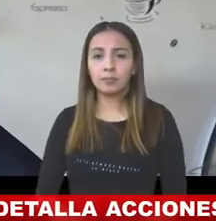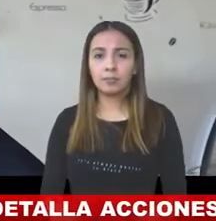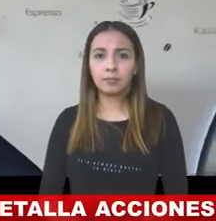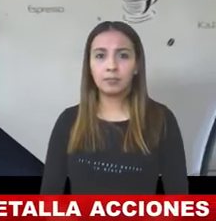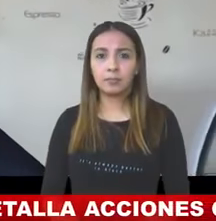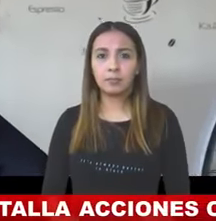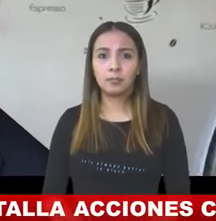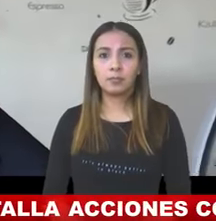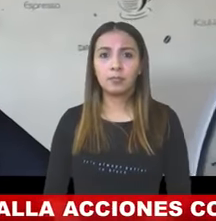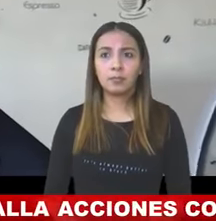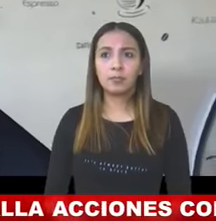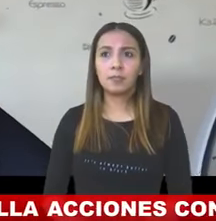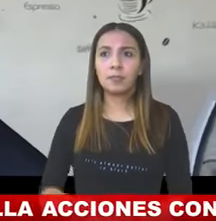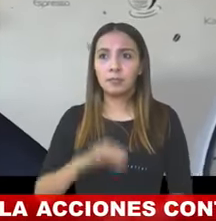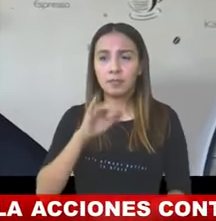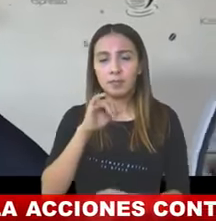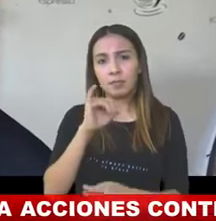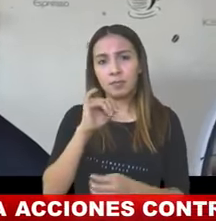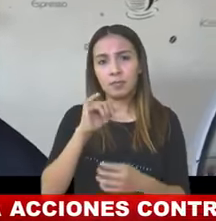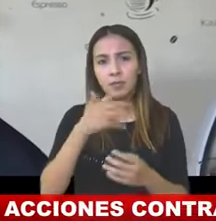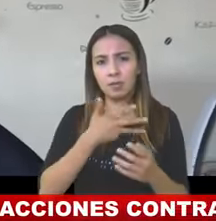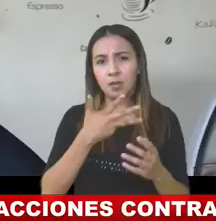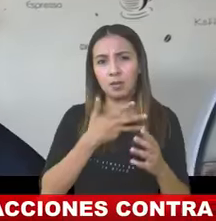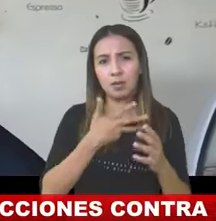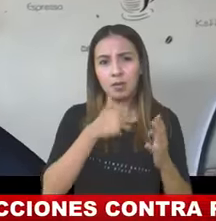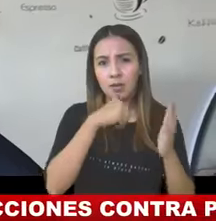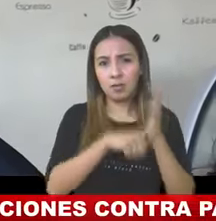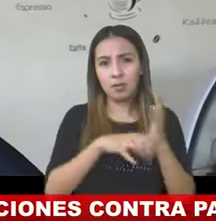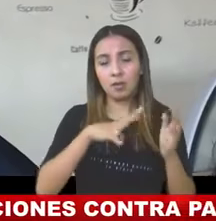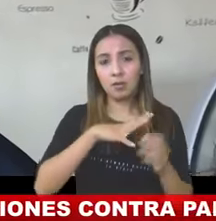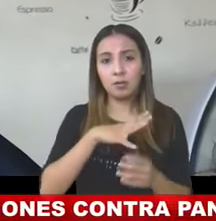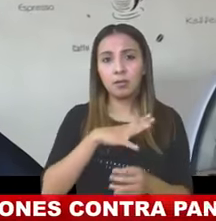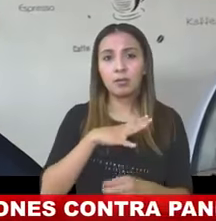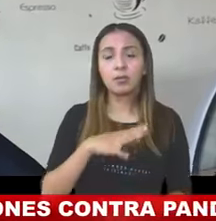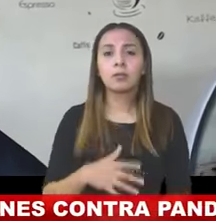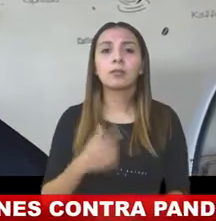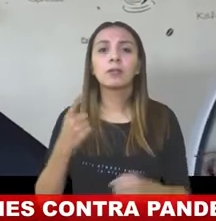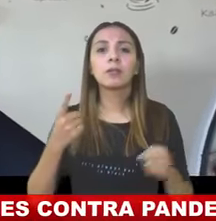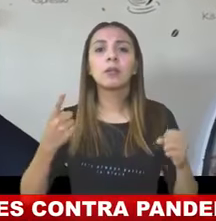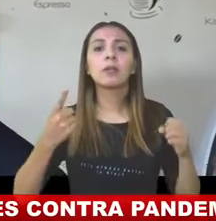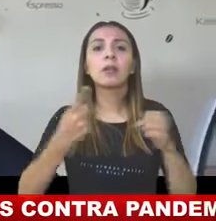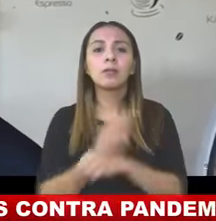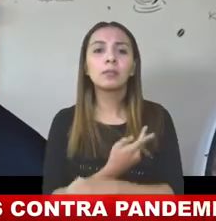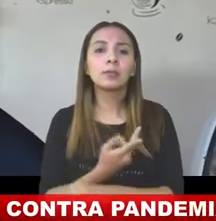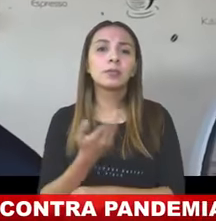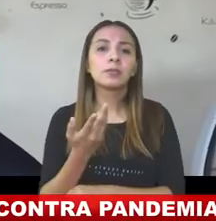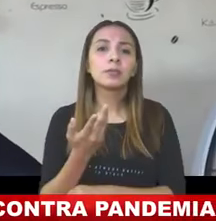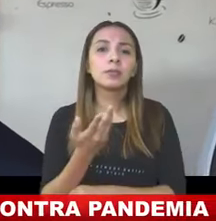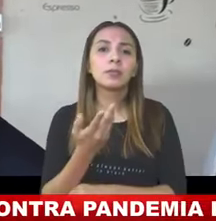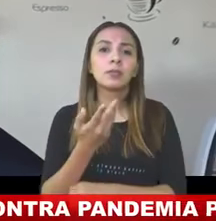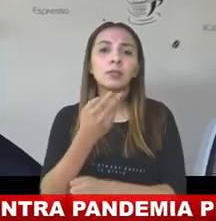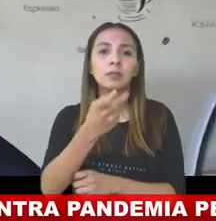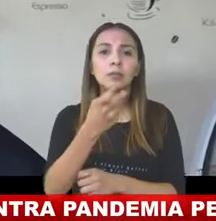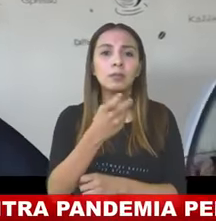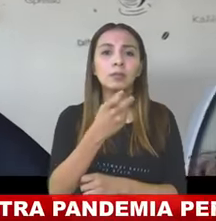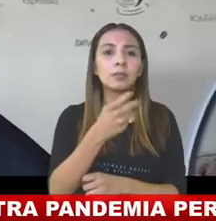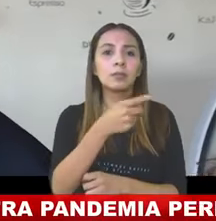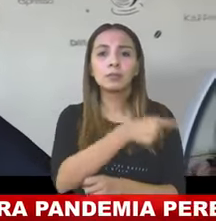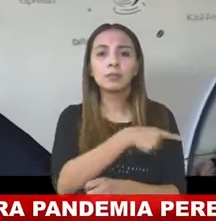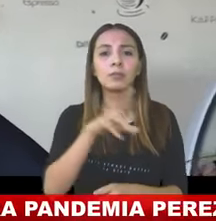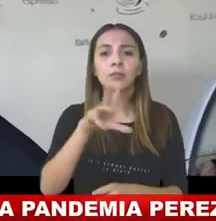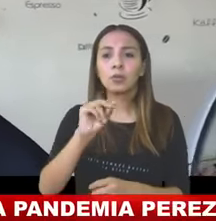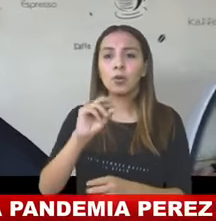la ley contempla... ¿Sí existe la carta? Sí existe la carta, como okay, no. Lo que pasó es que no quisieron recibir el aviso de rescisión. Ah. La